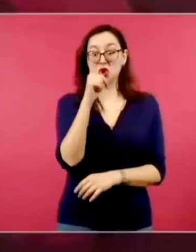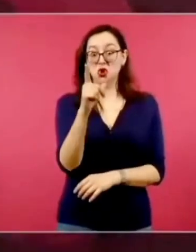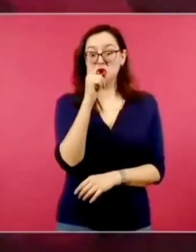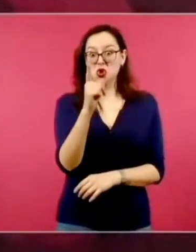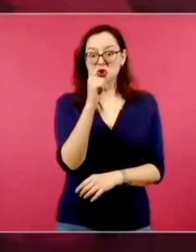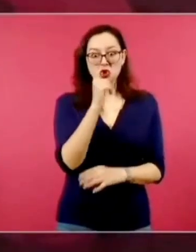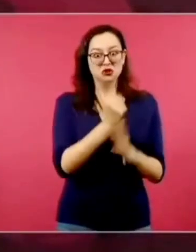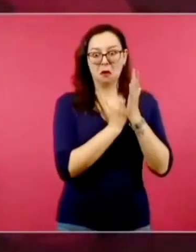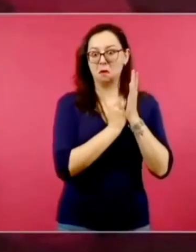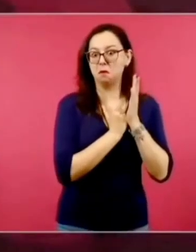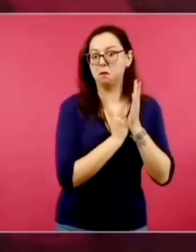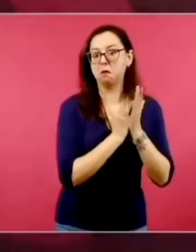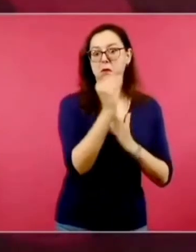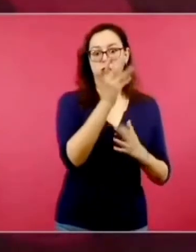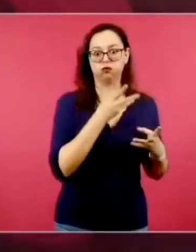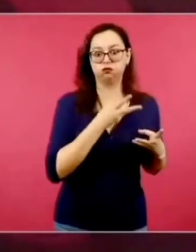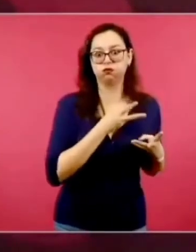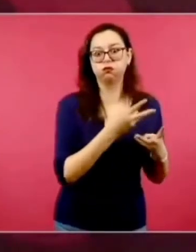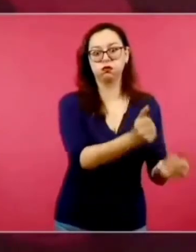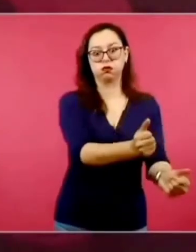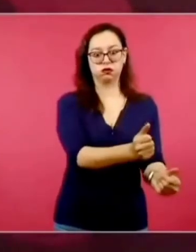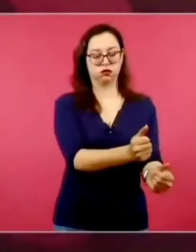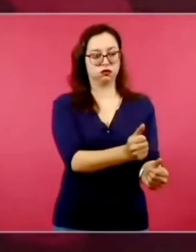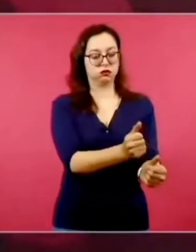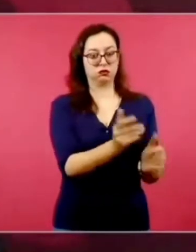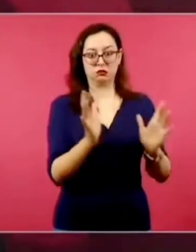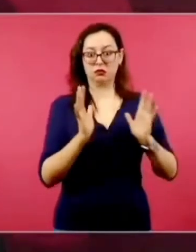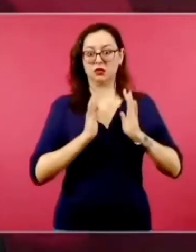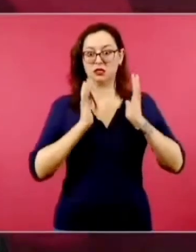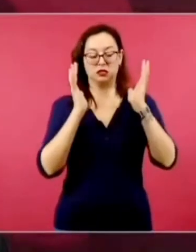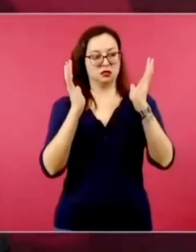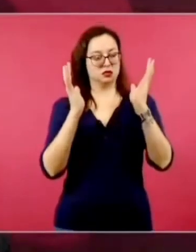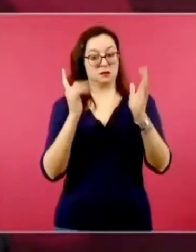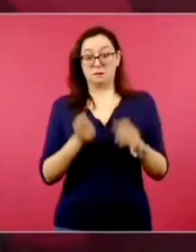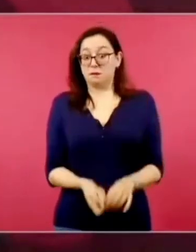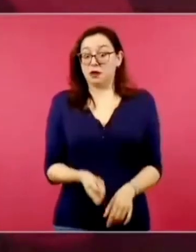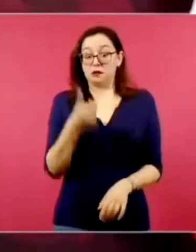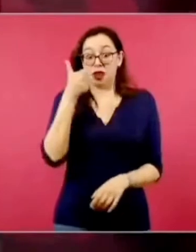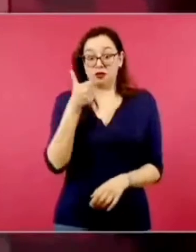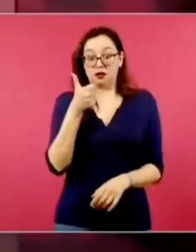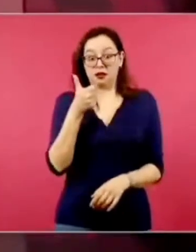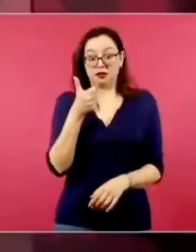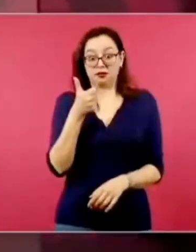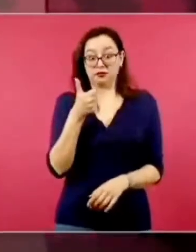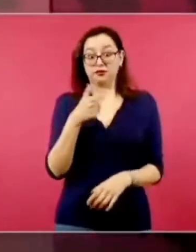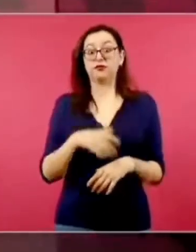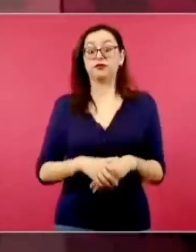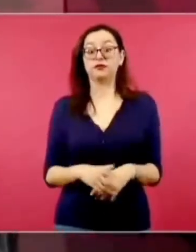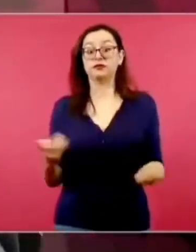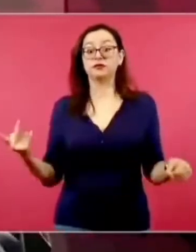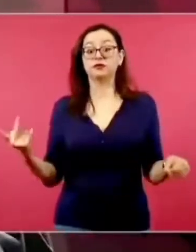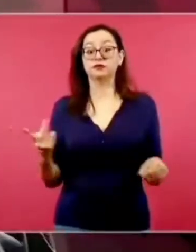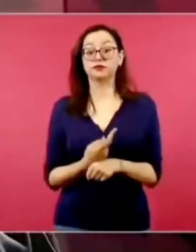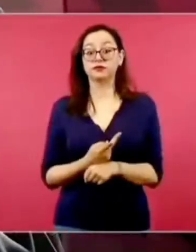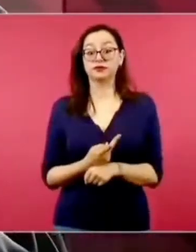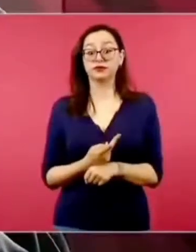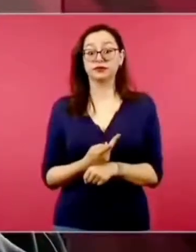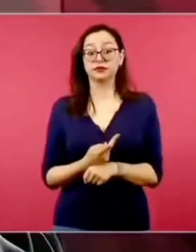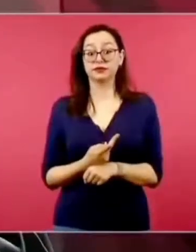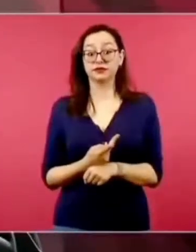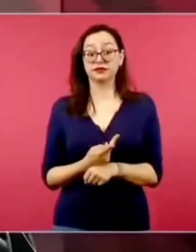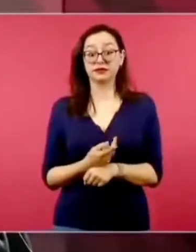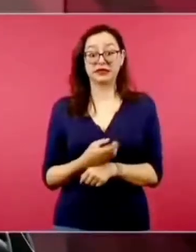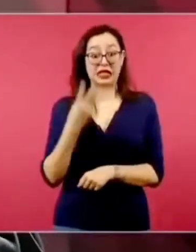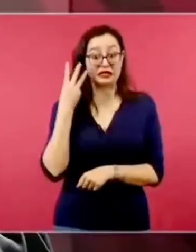de energía, sobre todo en horarios picos. Entonces, solo tuvimos 3